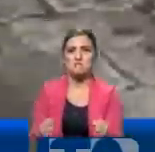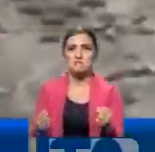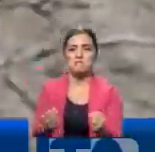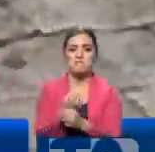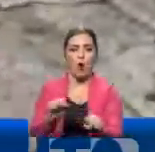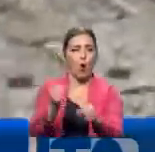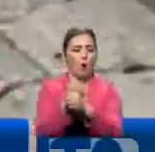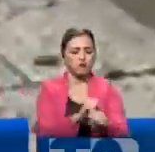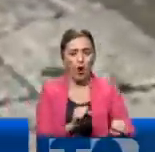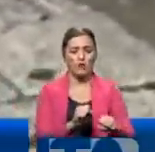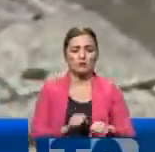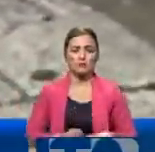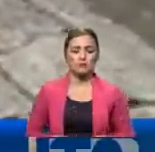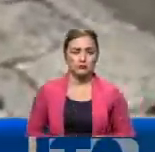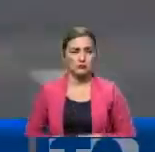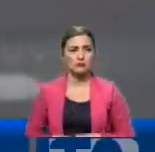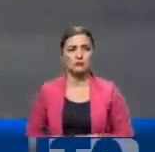neumáticos.